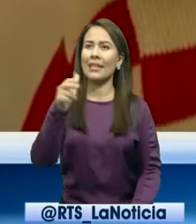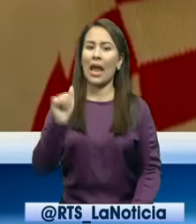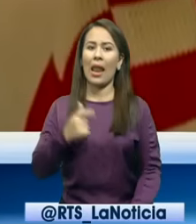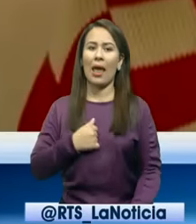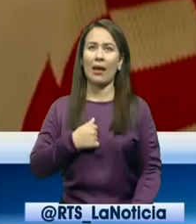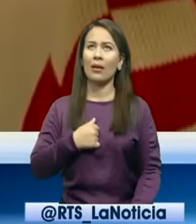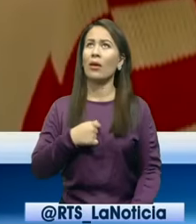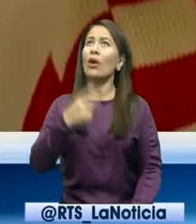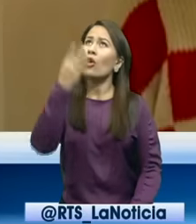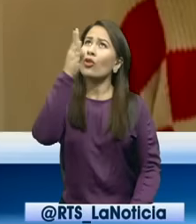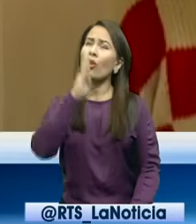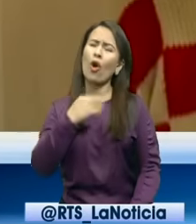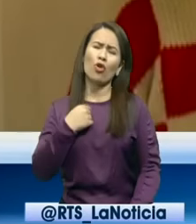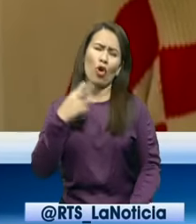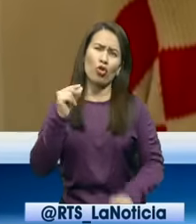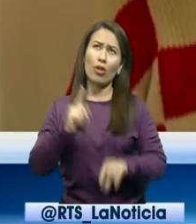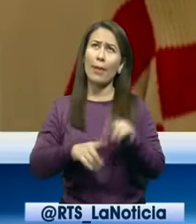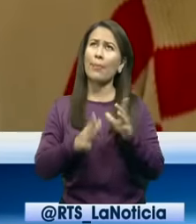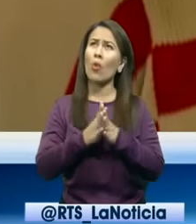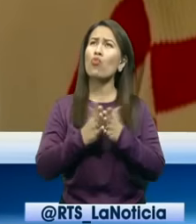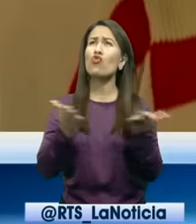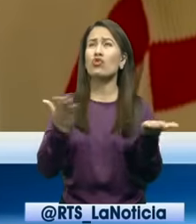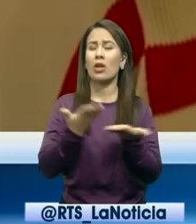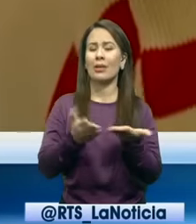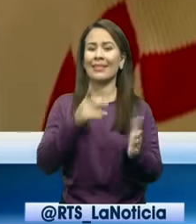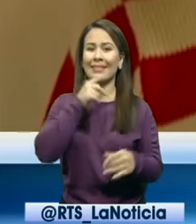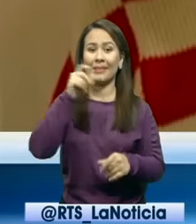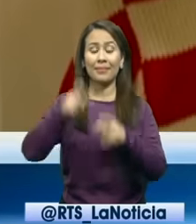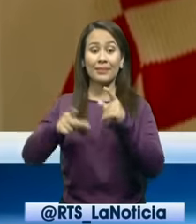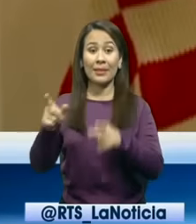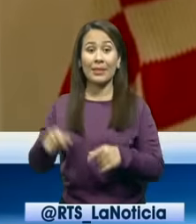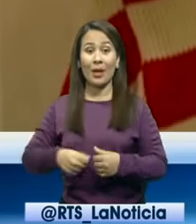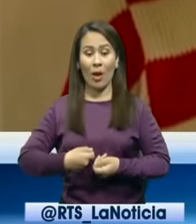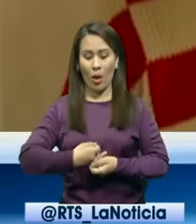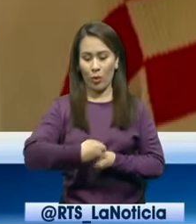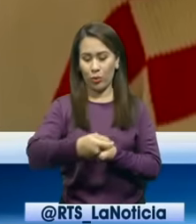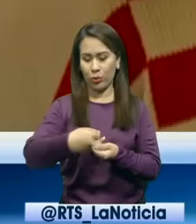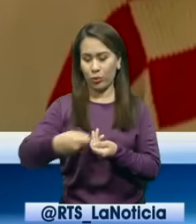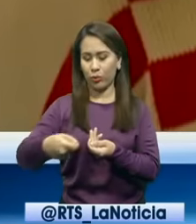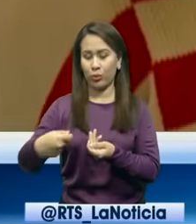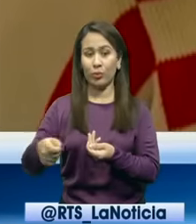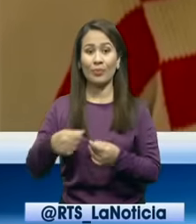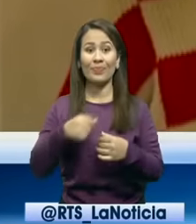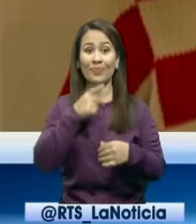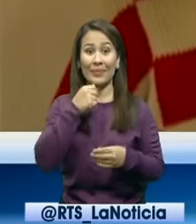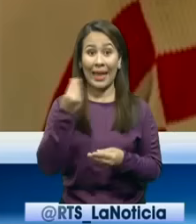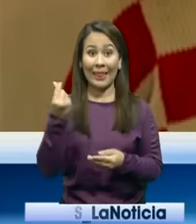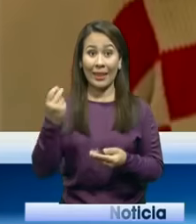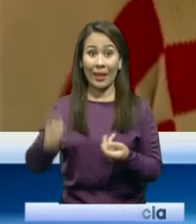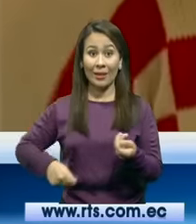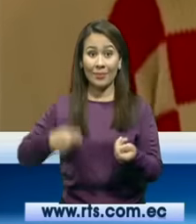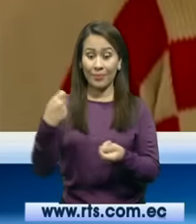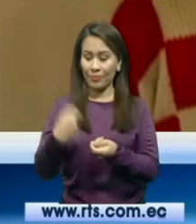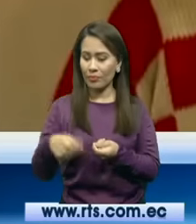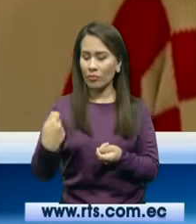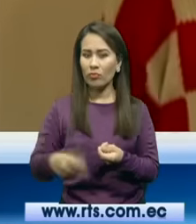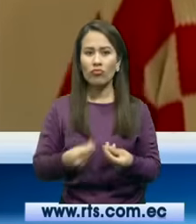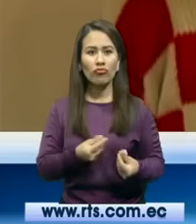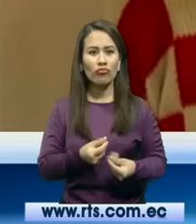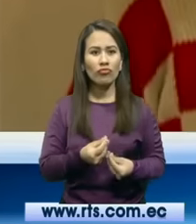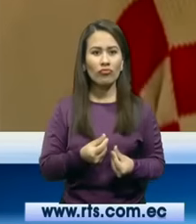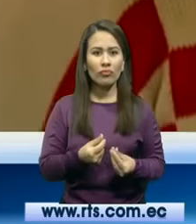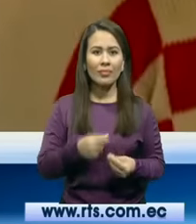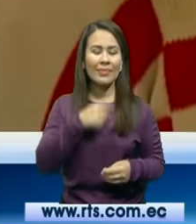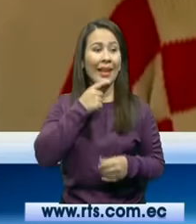estoy pidiendo lo imposible. También lo usaban los jugadores, sobre todo los de póker, los que apostaban, ¿no? Entonces decían, bueno, que me salga